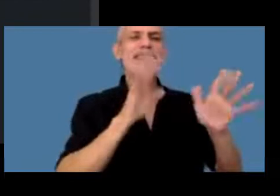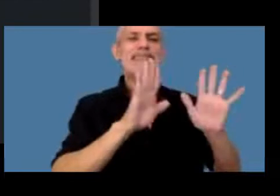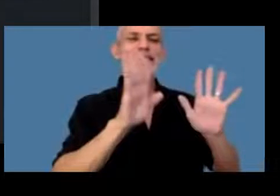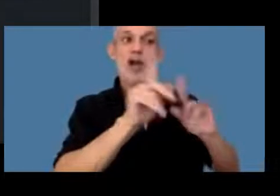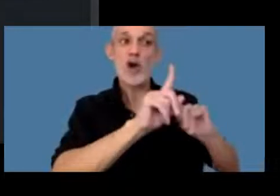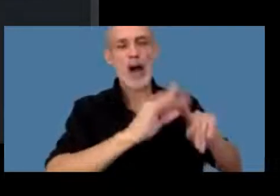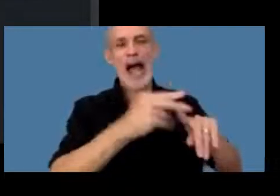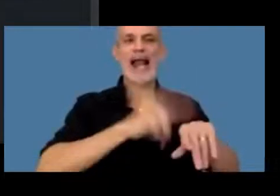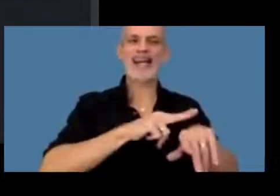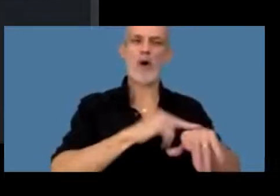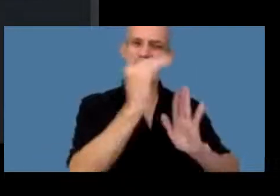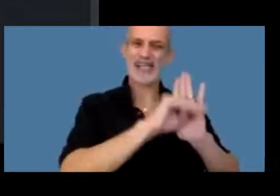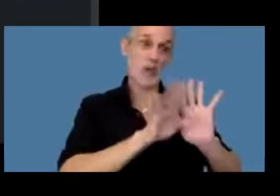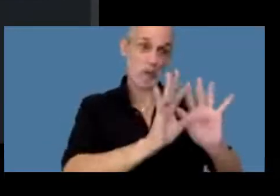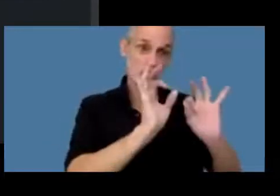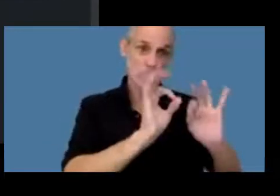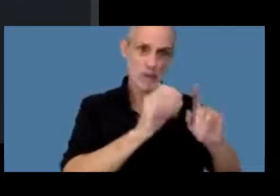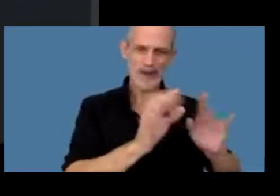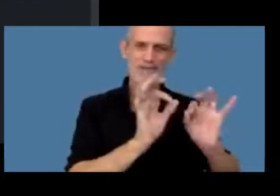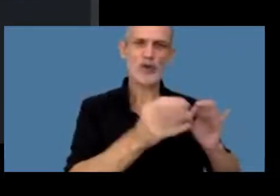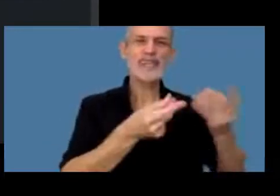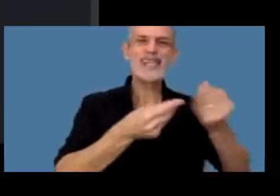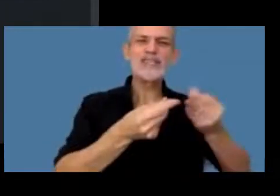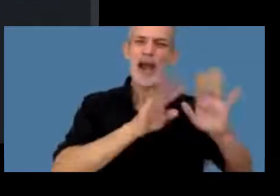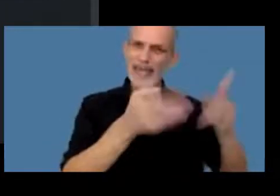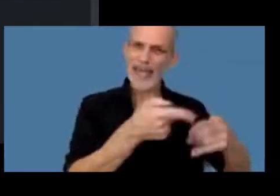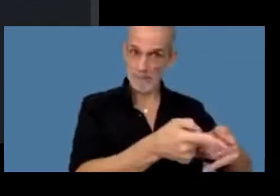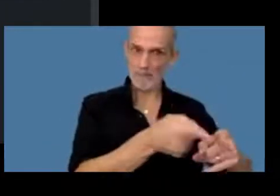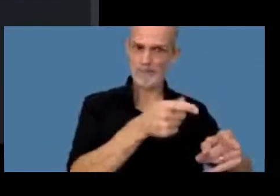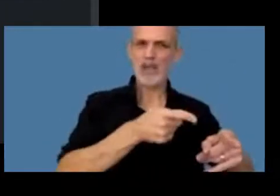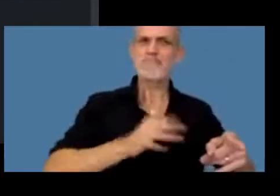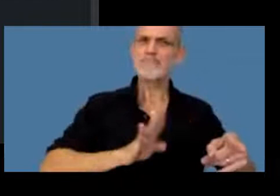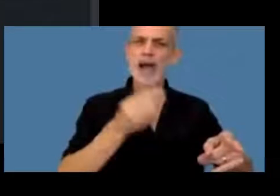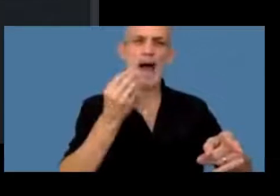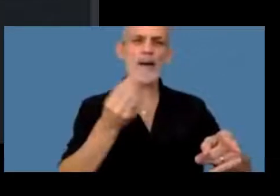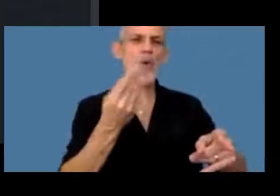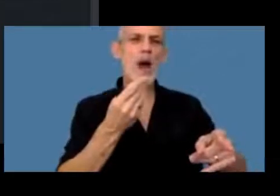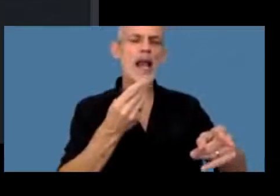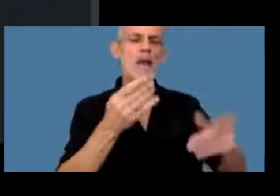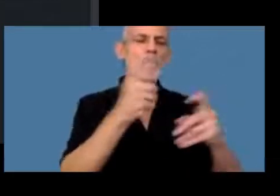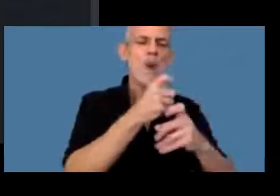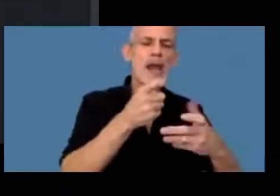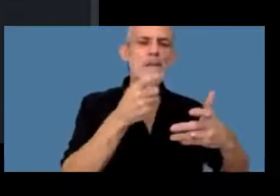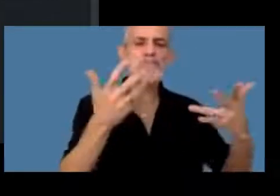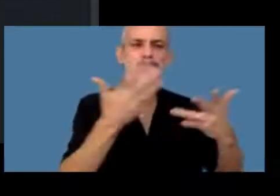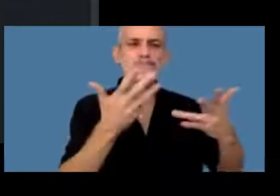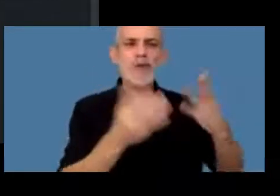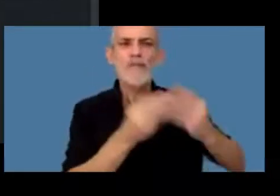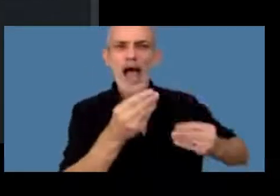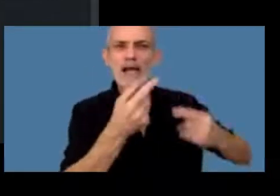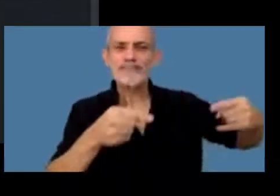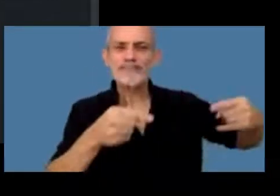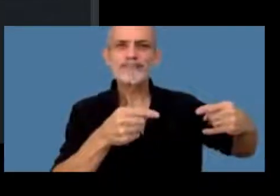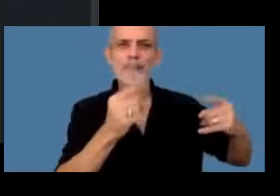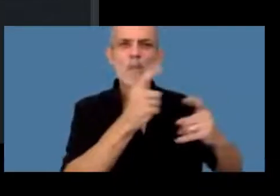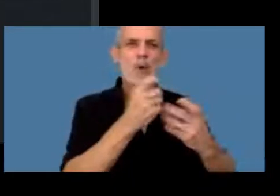hacer. Y además, también ver cuáles sean las contingencias, ¿no?, latentes en esa cuestión, o